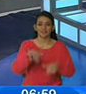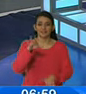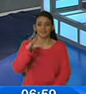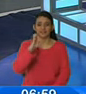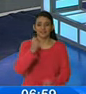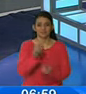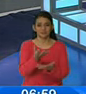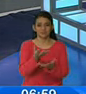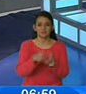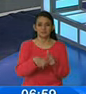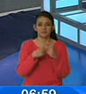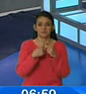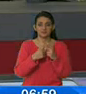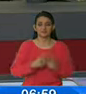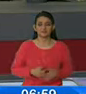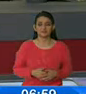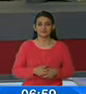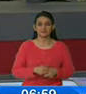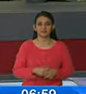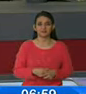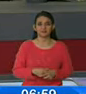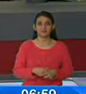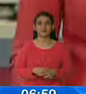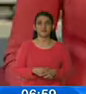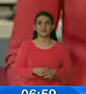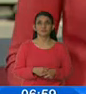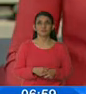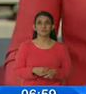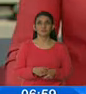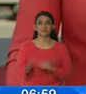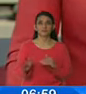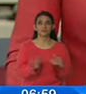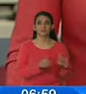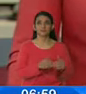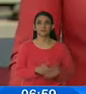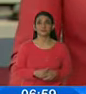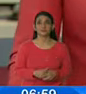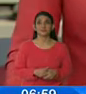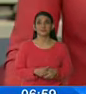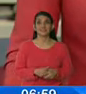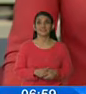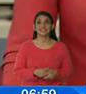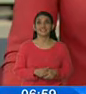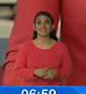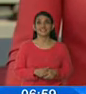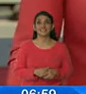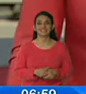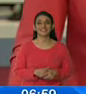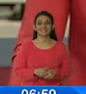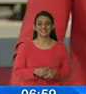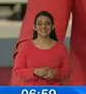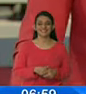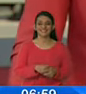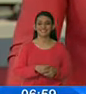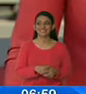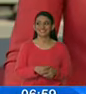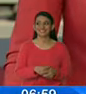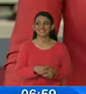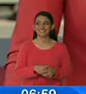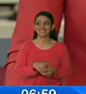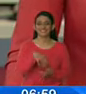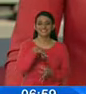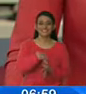con el desarrollo informativo de la jornada de ayer. Durante las elecciones. Dados precisamente que durante las elecciones